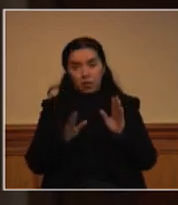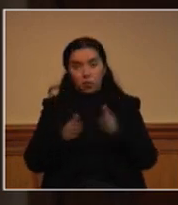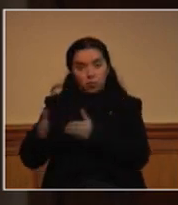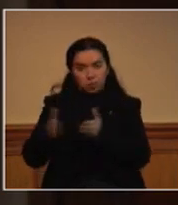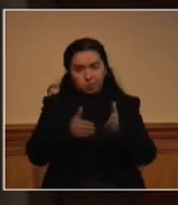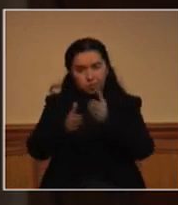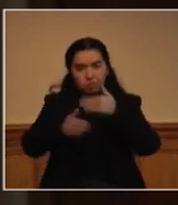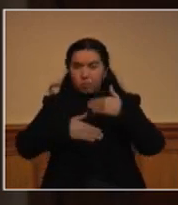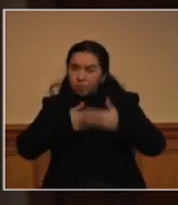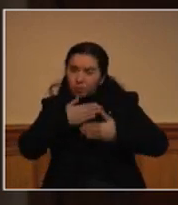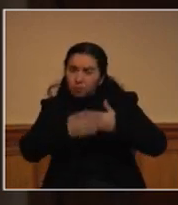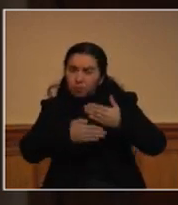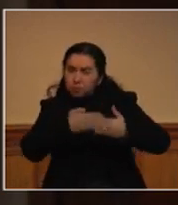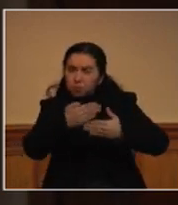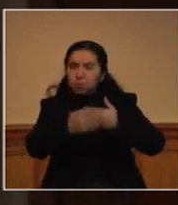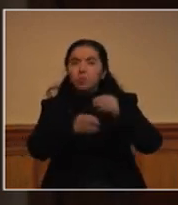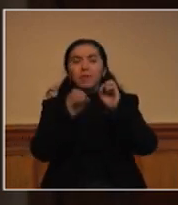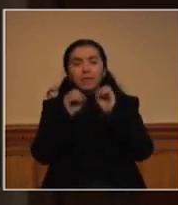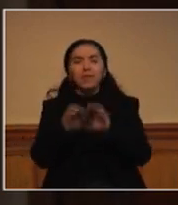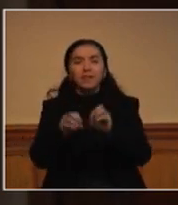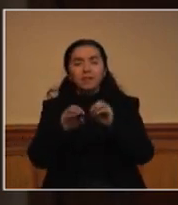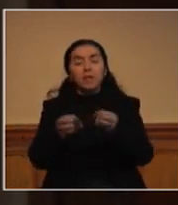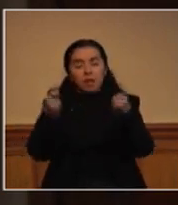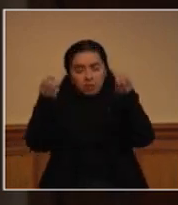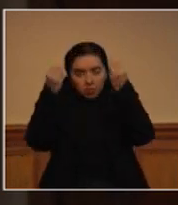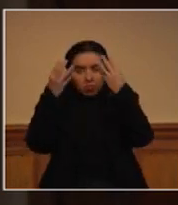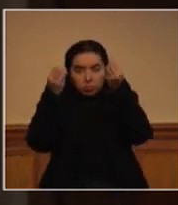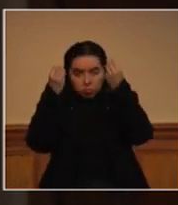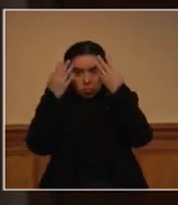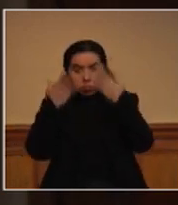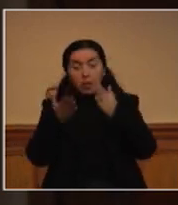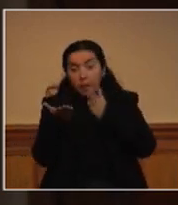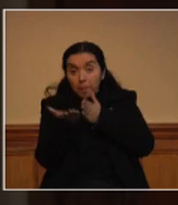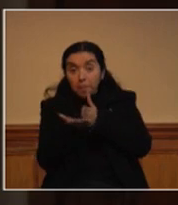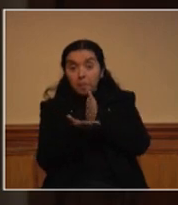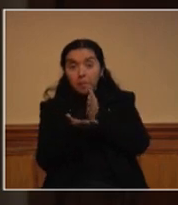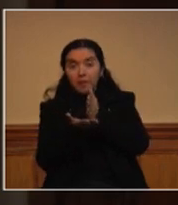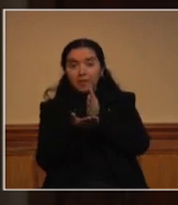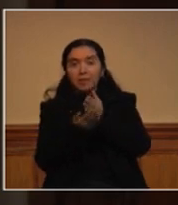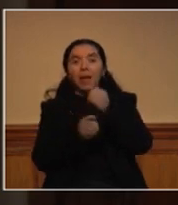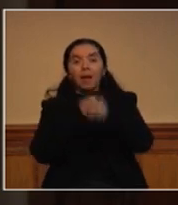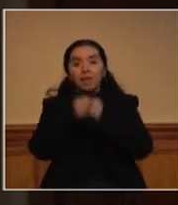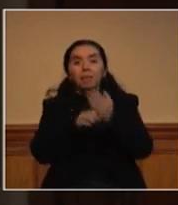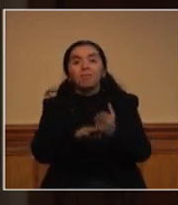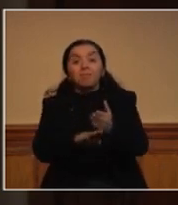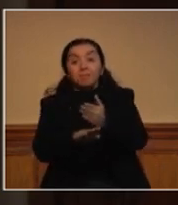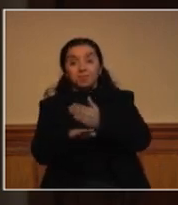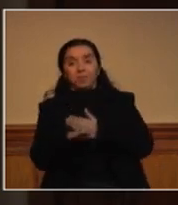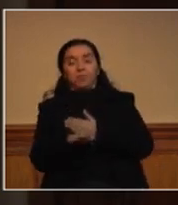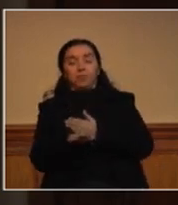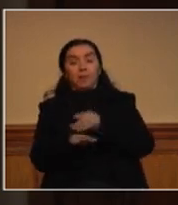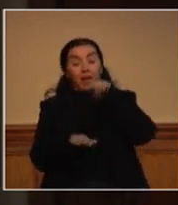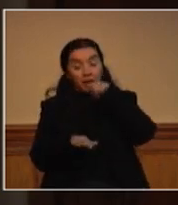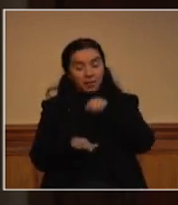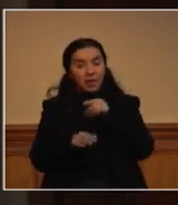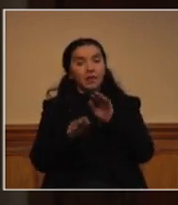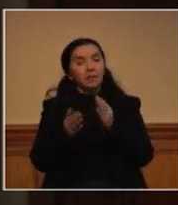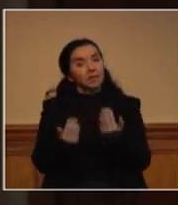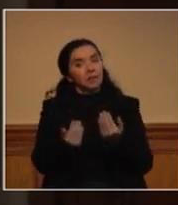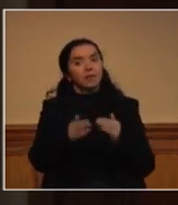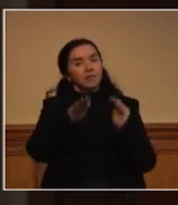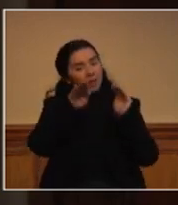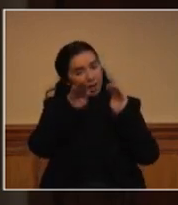y un proceso de enseñanza y aprendizaje que parte a temprana edad, donde se necesitan